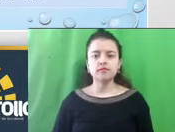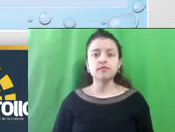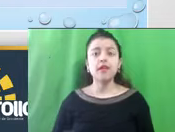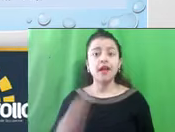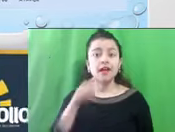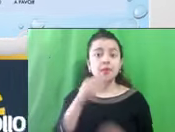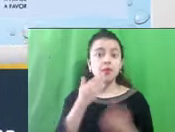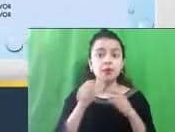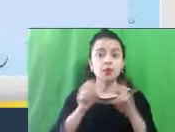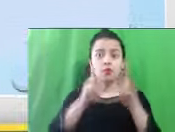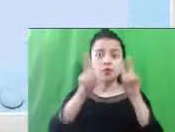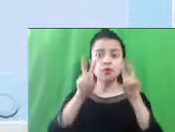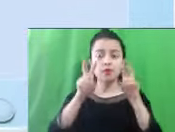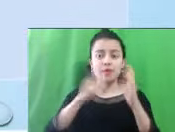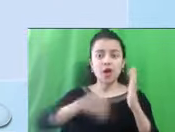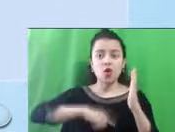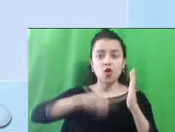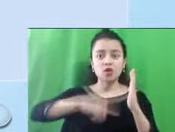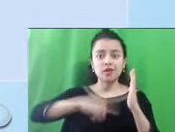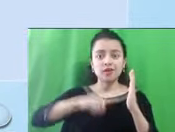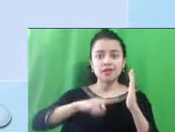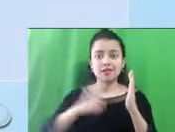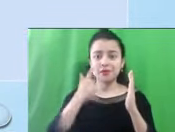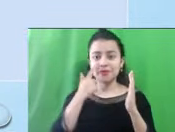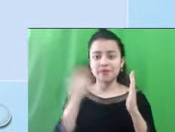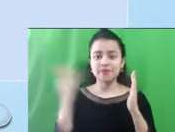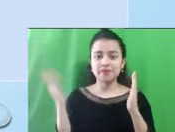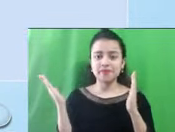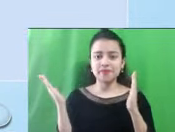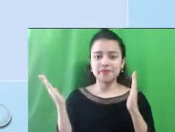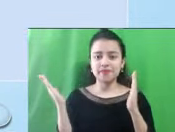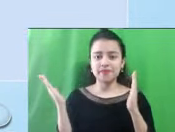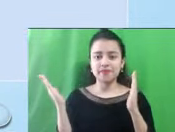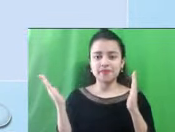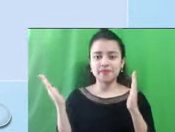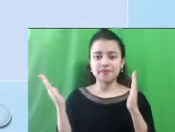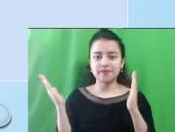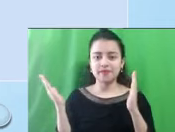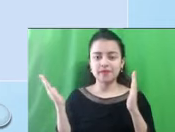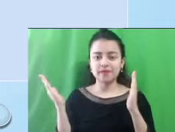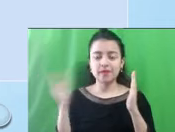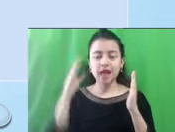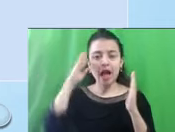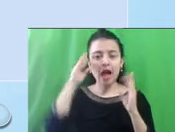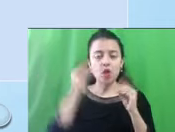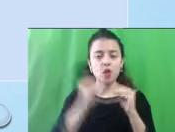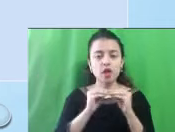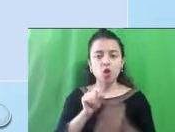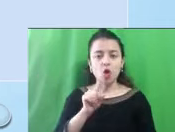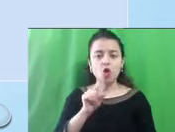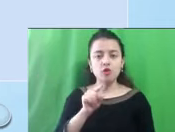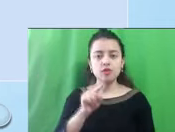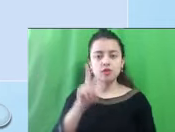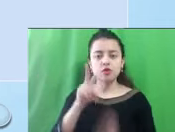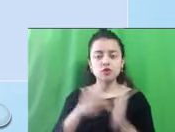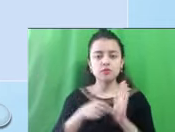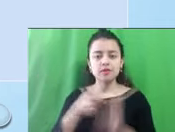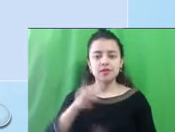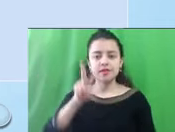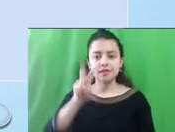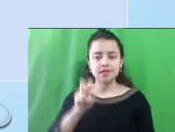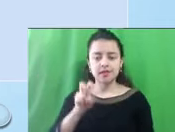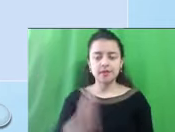la aplicación de nuestro manual de contratación, el acuerdo 11 del año 2017. En la vigencia 2021 se llevaron a